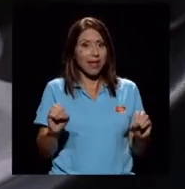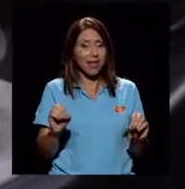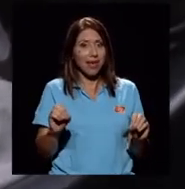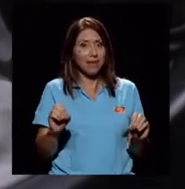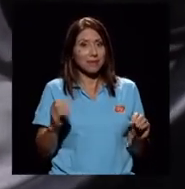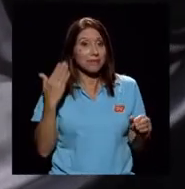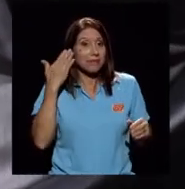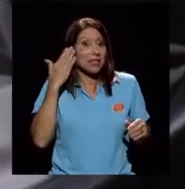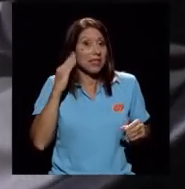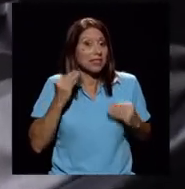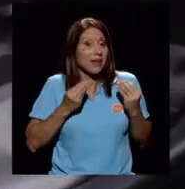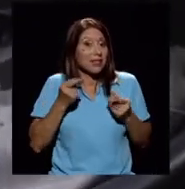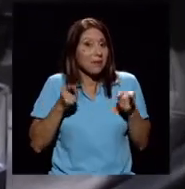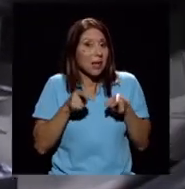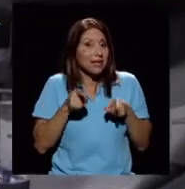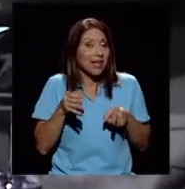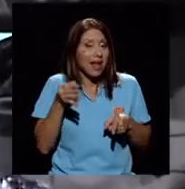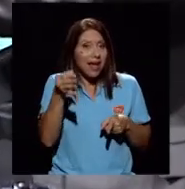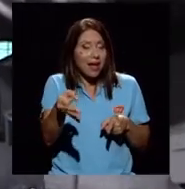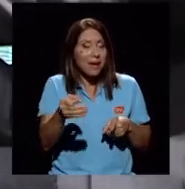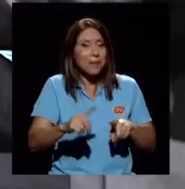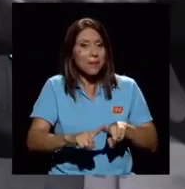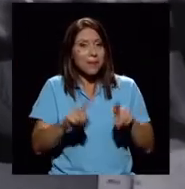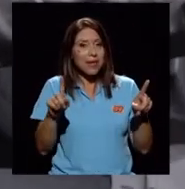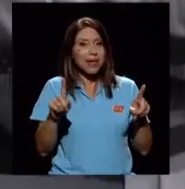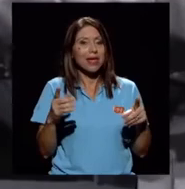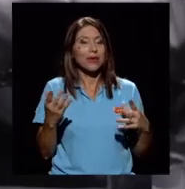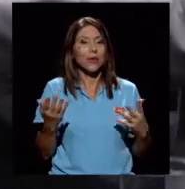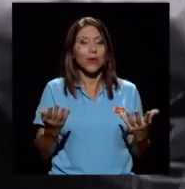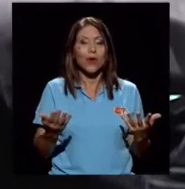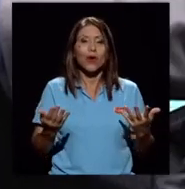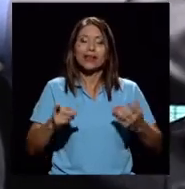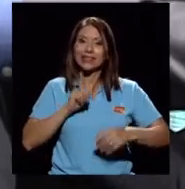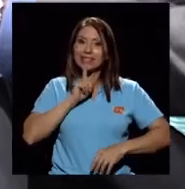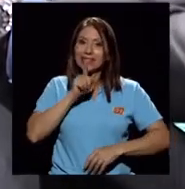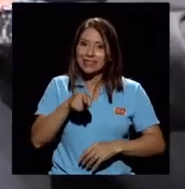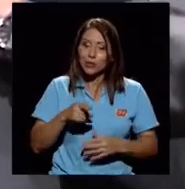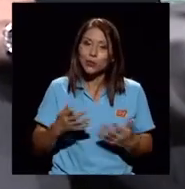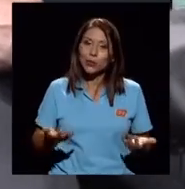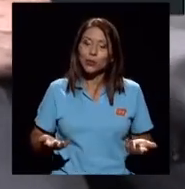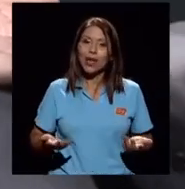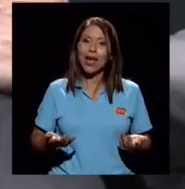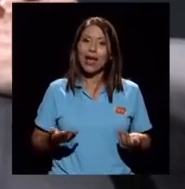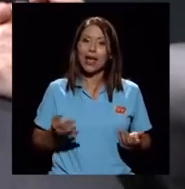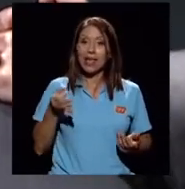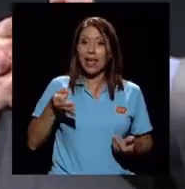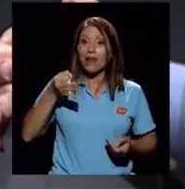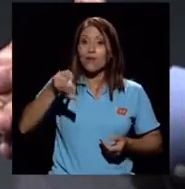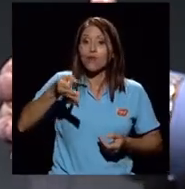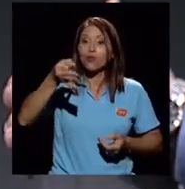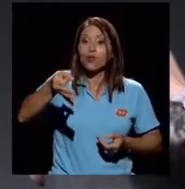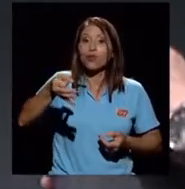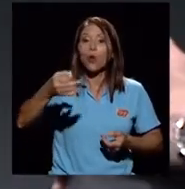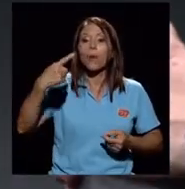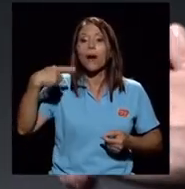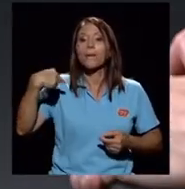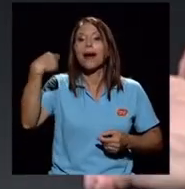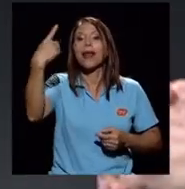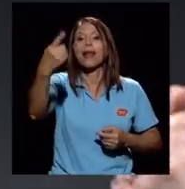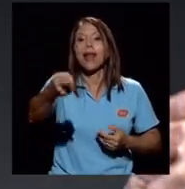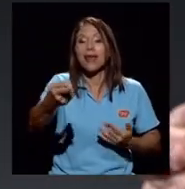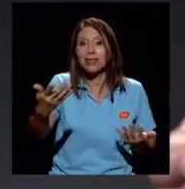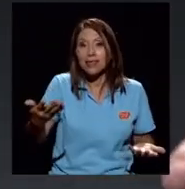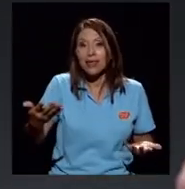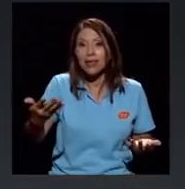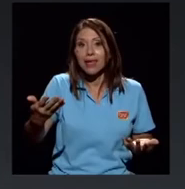quién sabe si pasara pero pero sin duda el futuro para adelante y el que